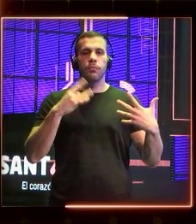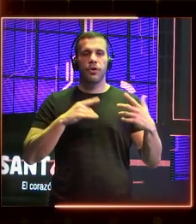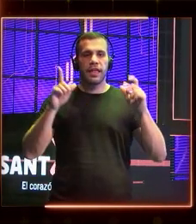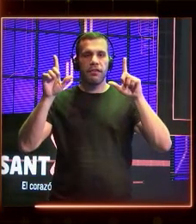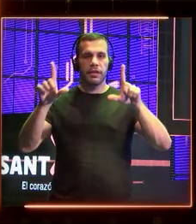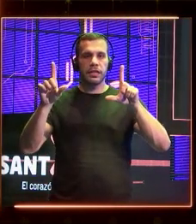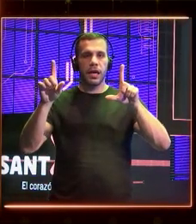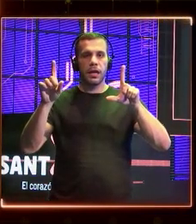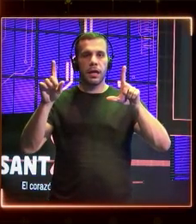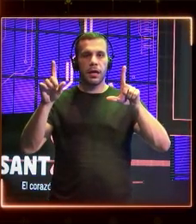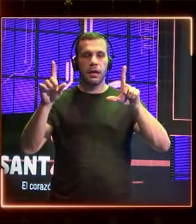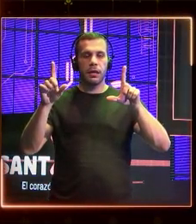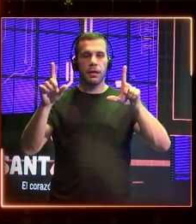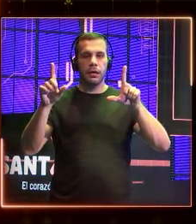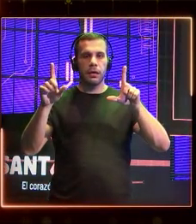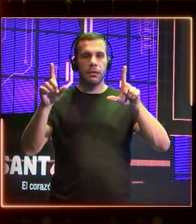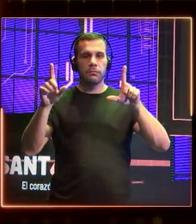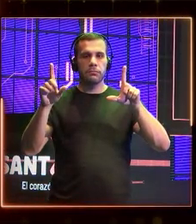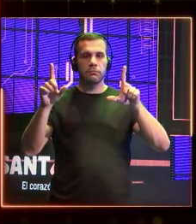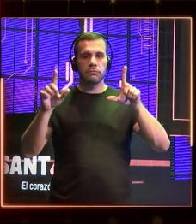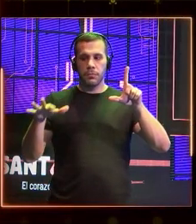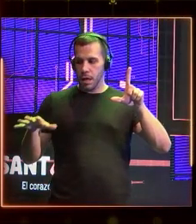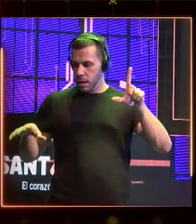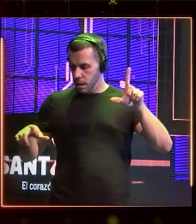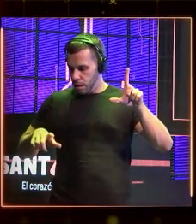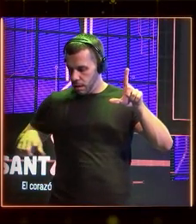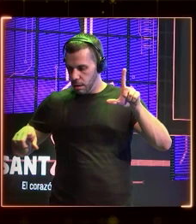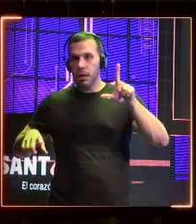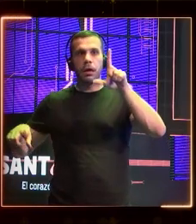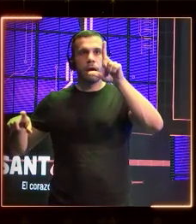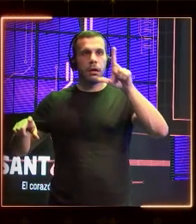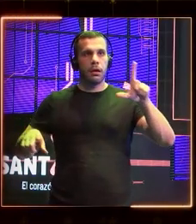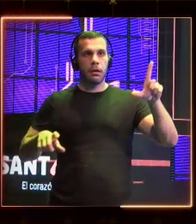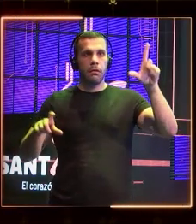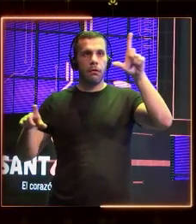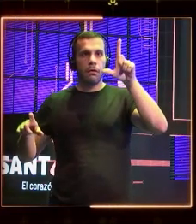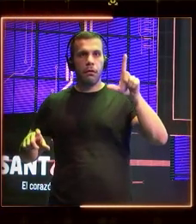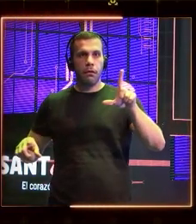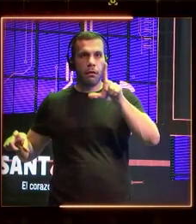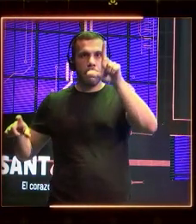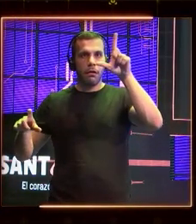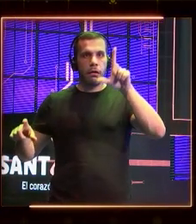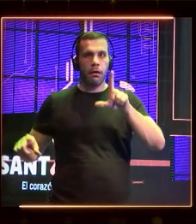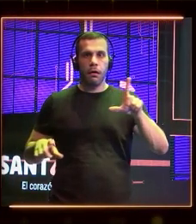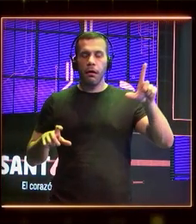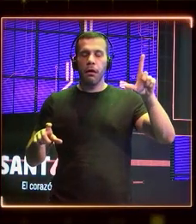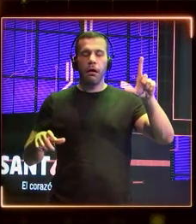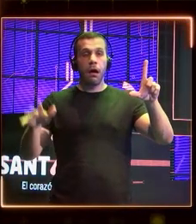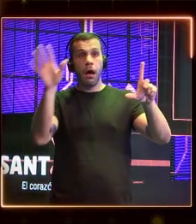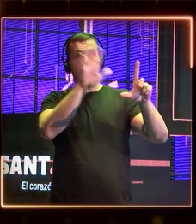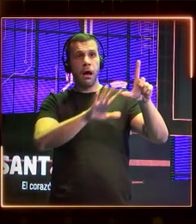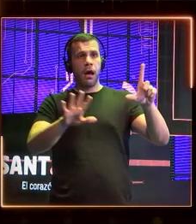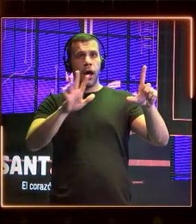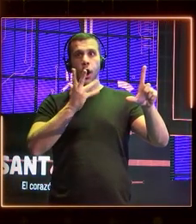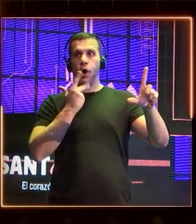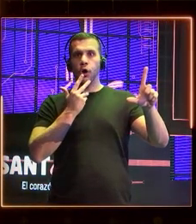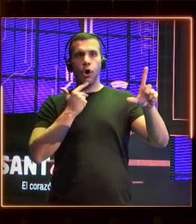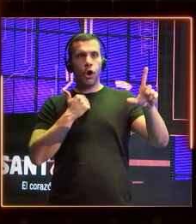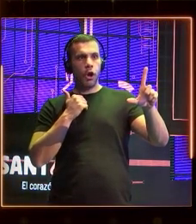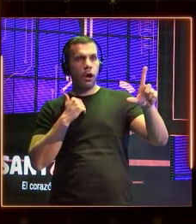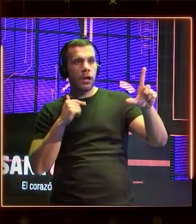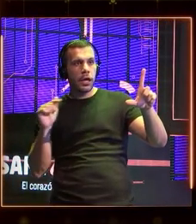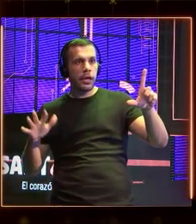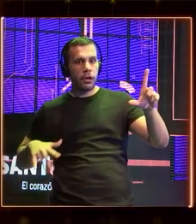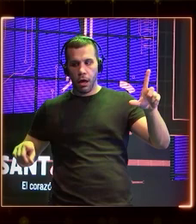un dispositivo por la mesa moverlas por el espacio y era color y podía